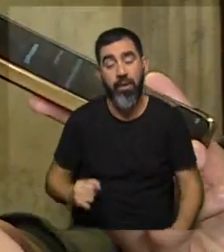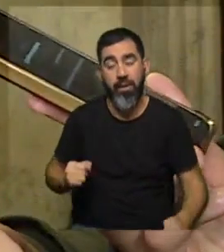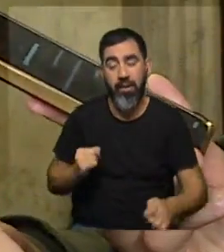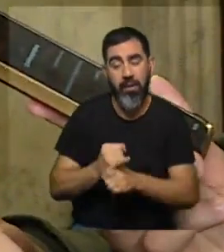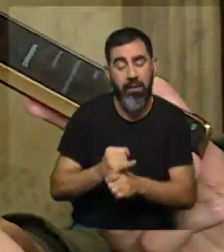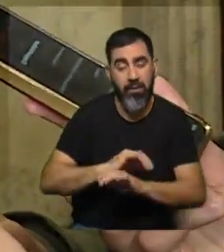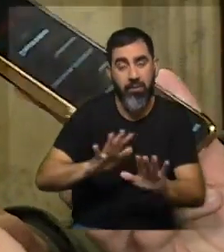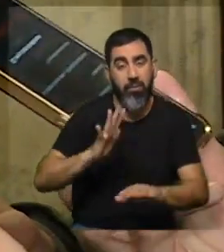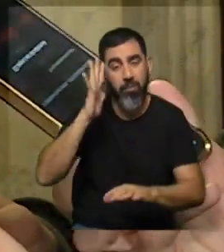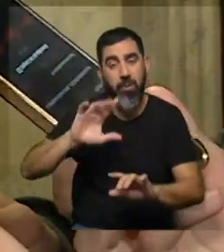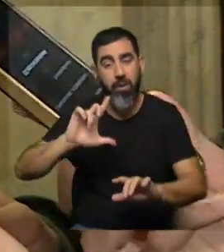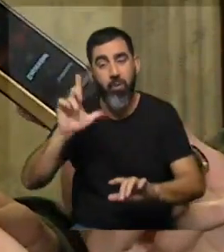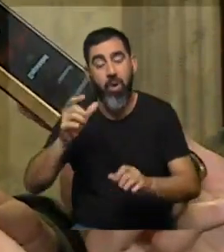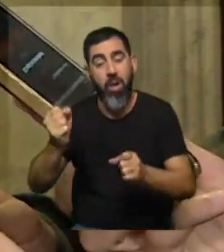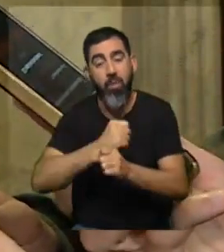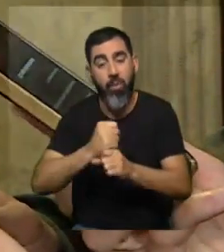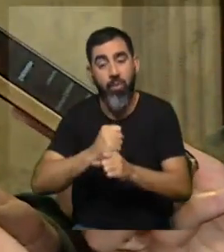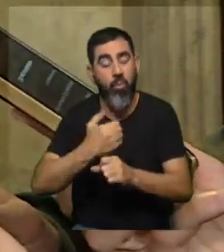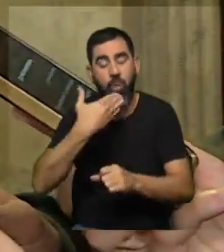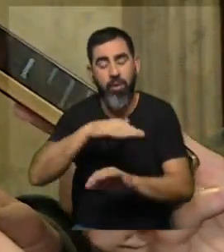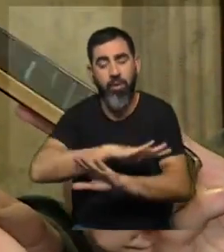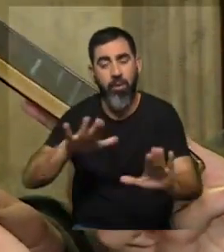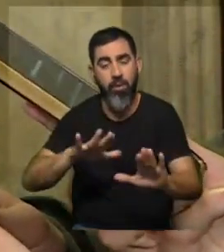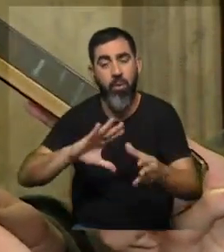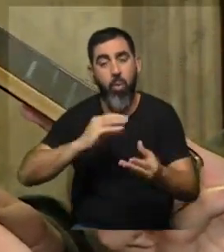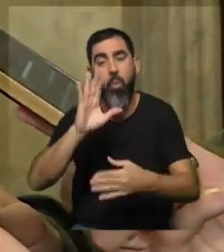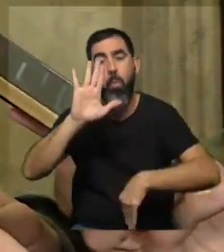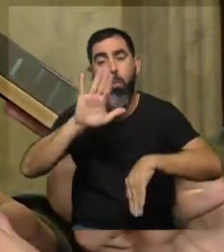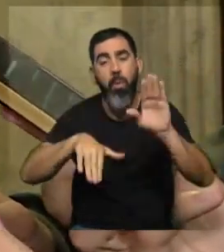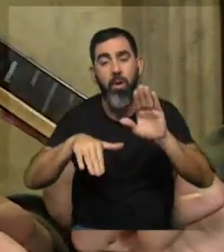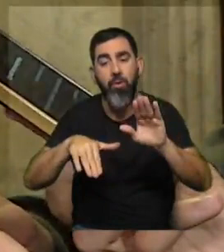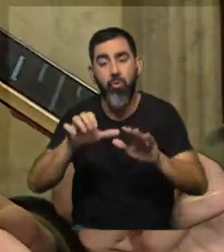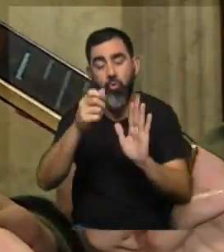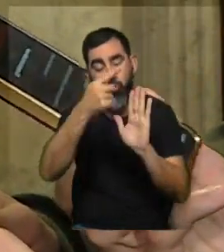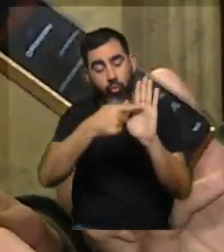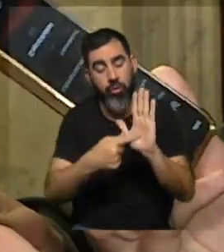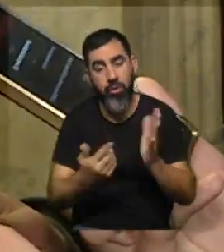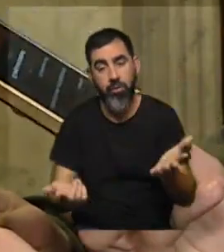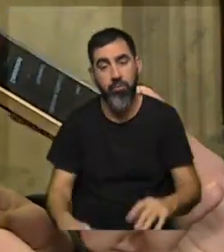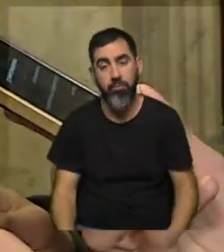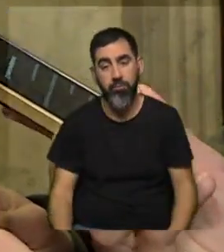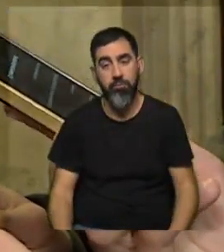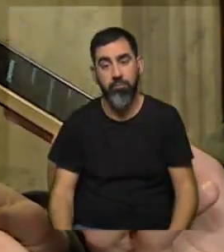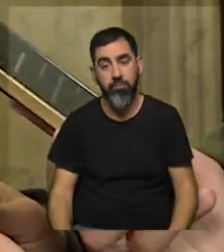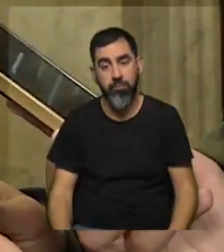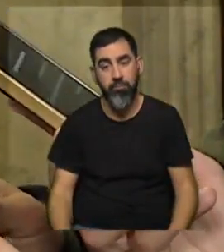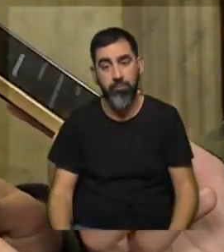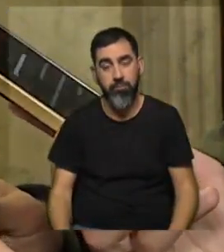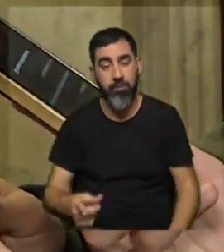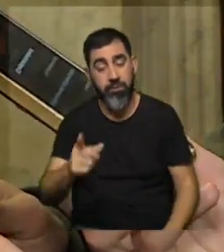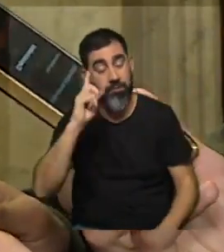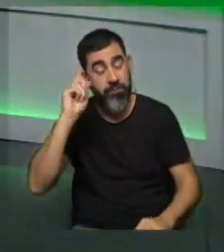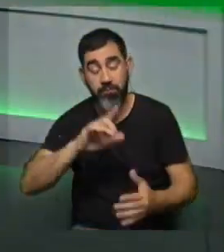error pensaron que no había quedado aprobado porque no habían entendido como era el régimen de mayoría de su propio estatuto hasta ahí llega el grado de